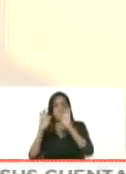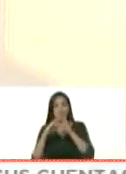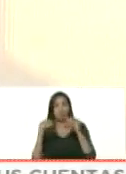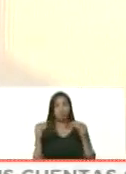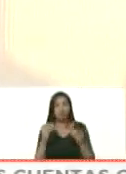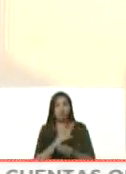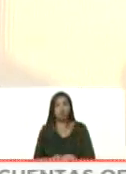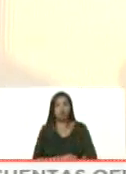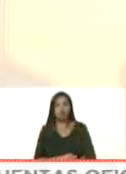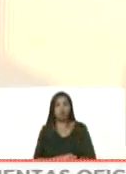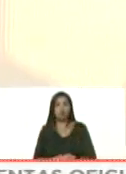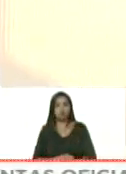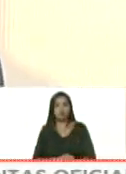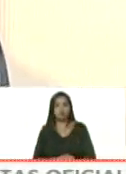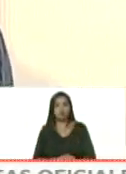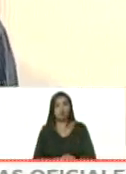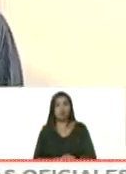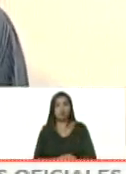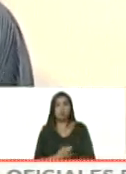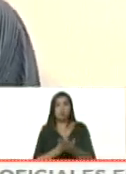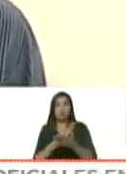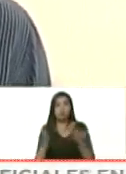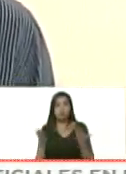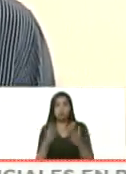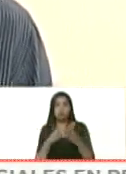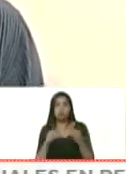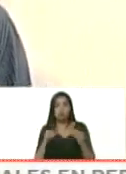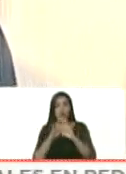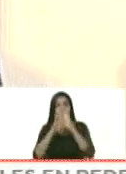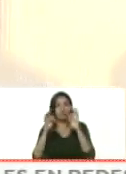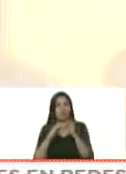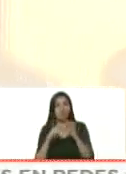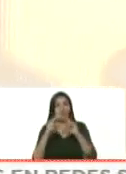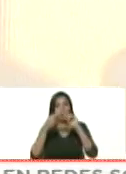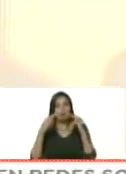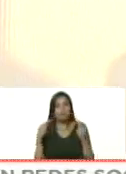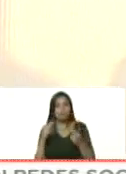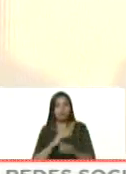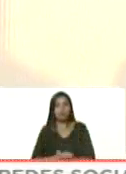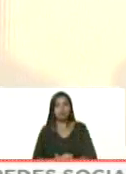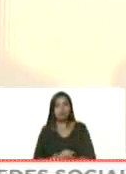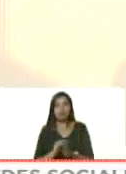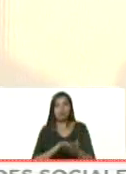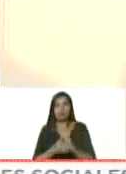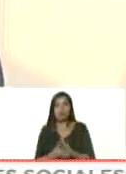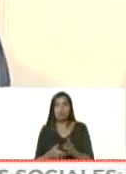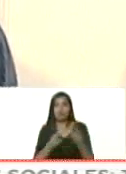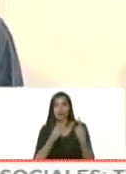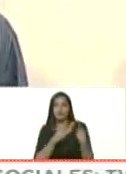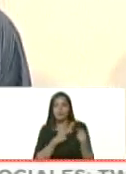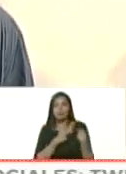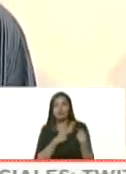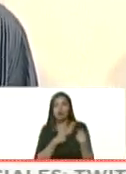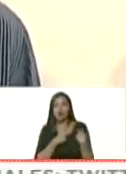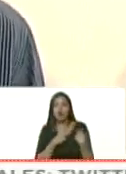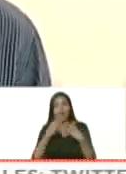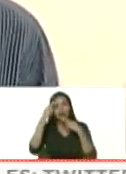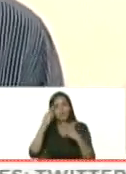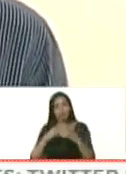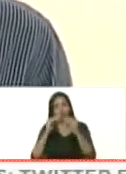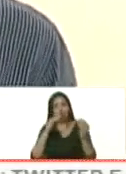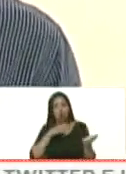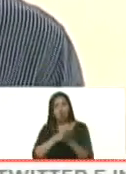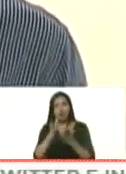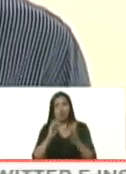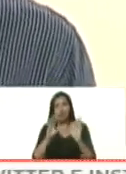mecanismo para dirimir las controversias en paz, para que con respeto pleno de la soberanía nacional, de